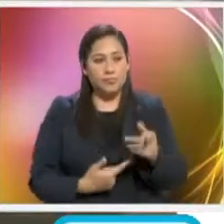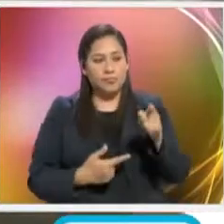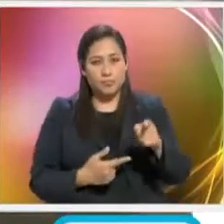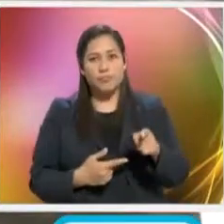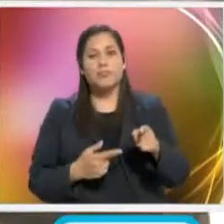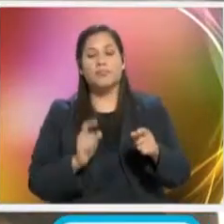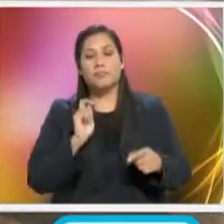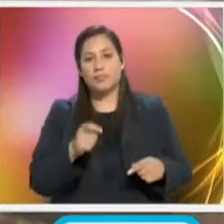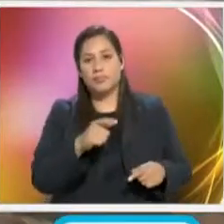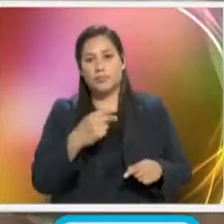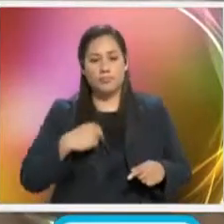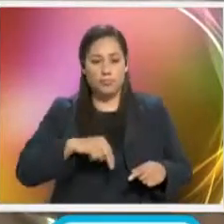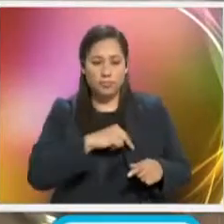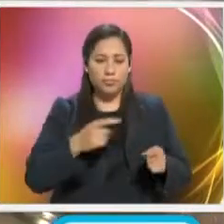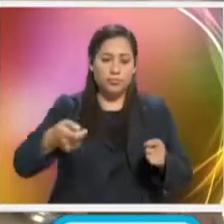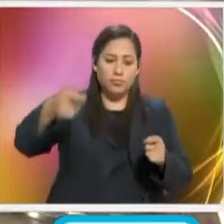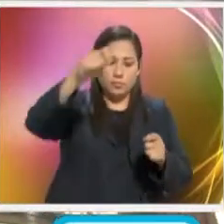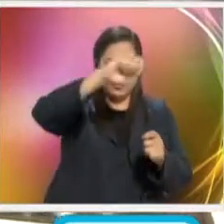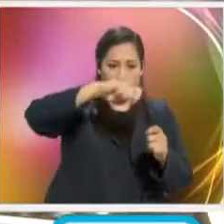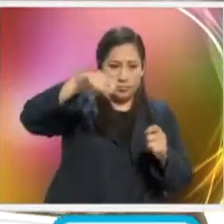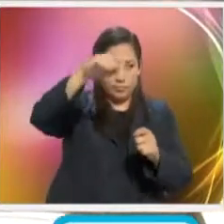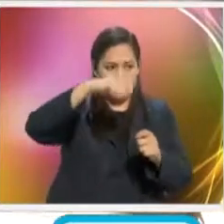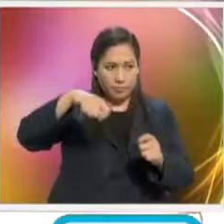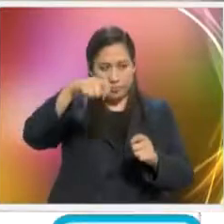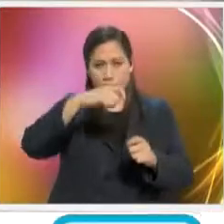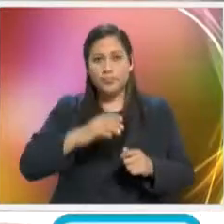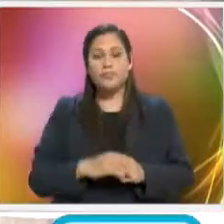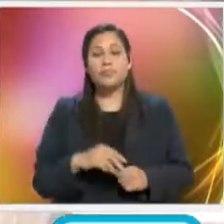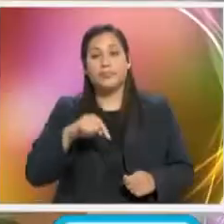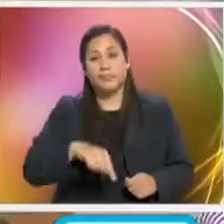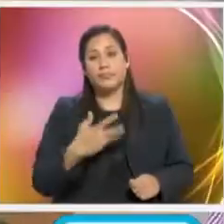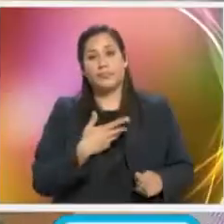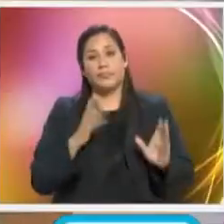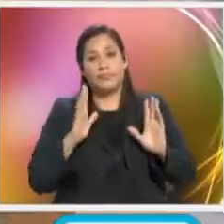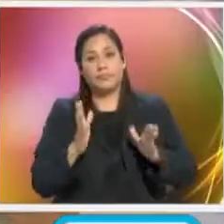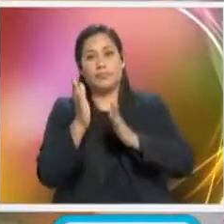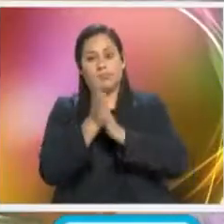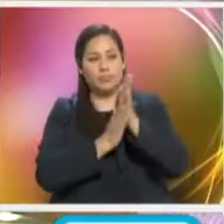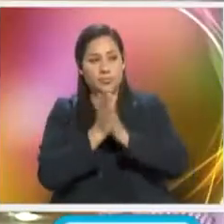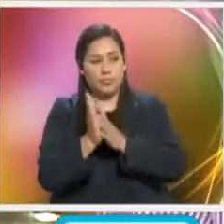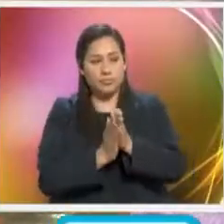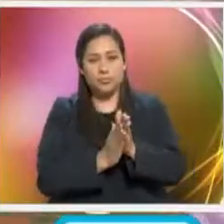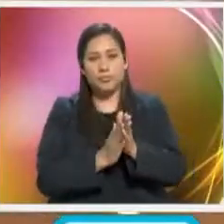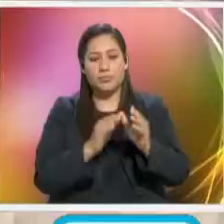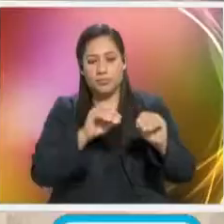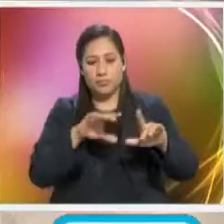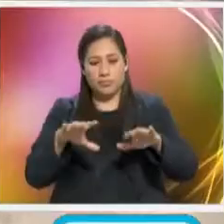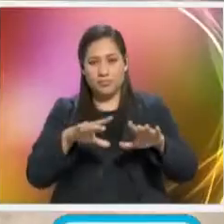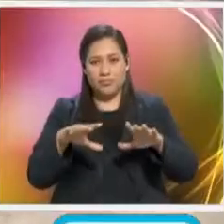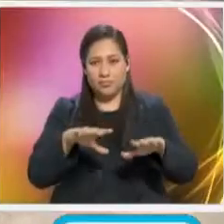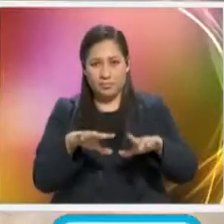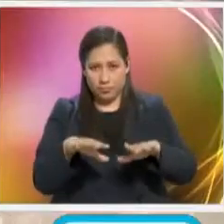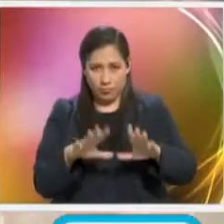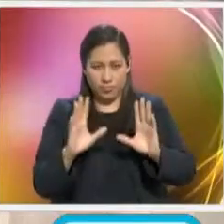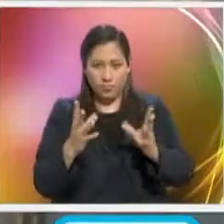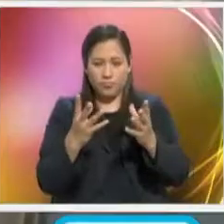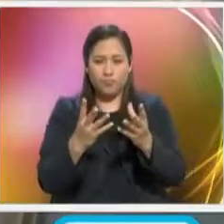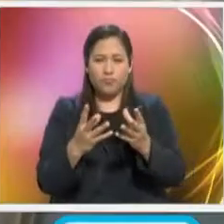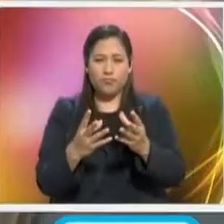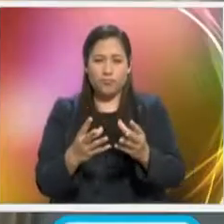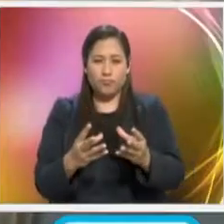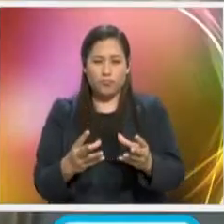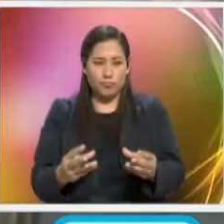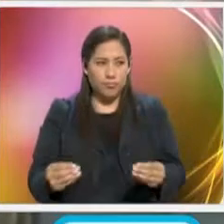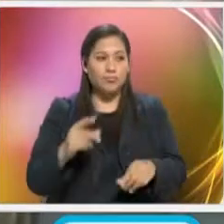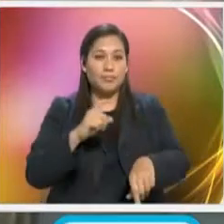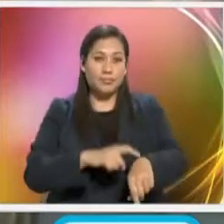vamos a cubrirlo. a cubrirlos. Sí. Y aquí ya tenemos el chocolate, ya lo estás fundiendo, Sí, ¿no? aquí el chocolate ya está fundido, digo, nosotros obviamente